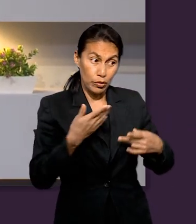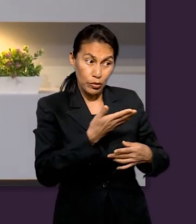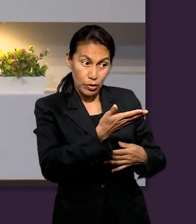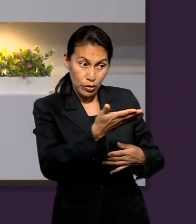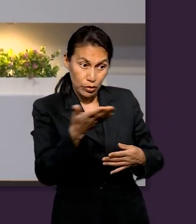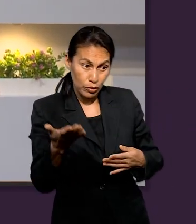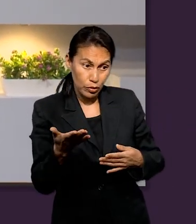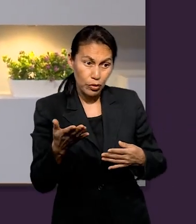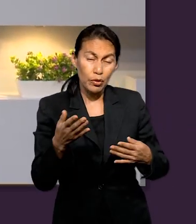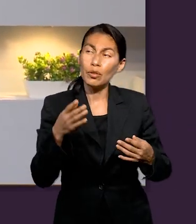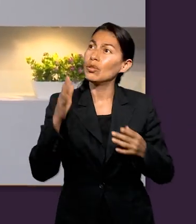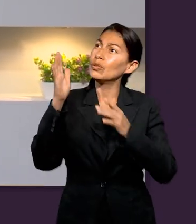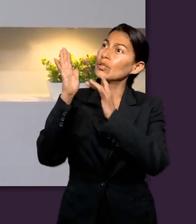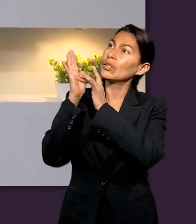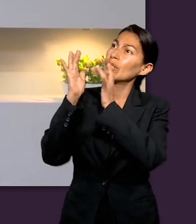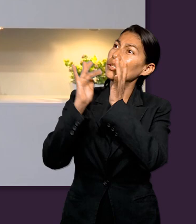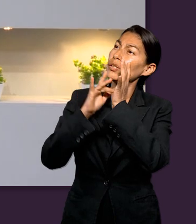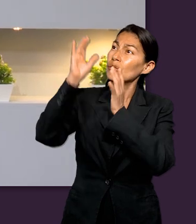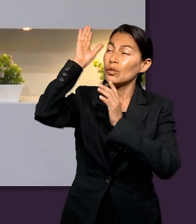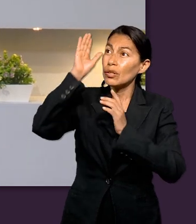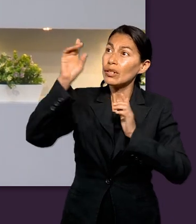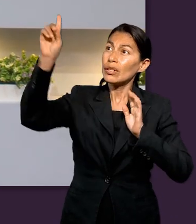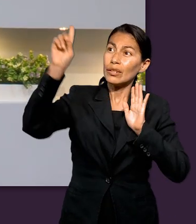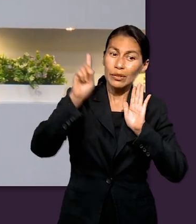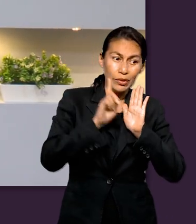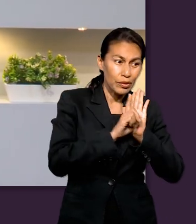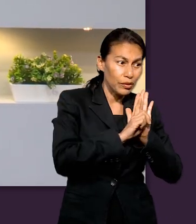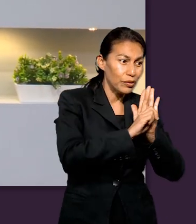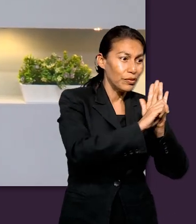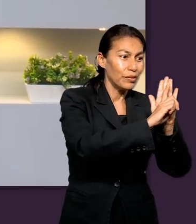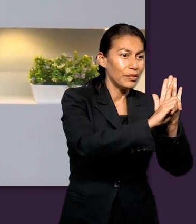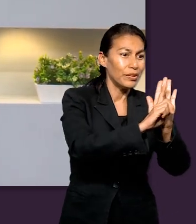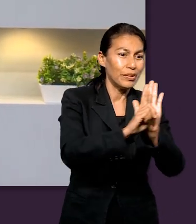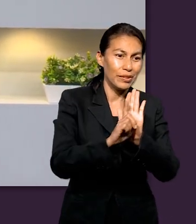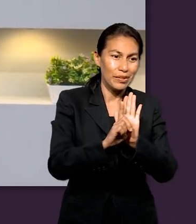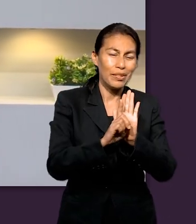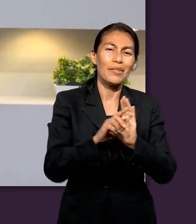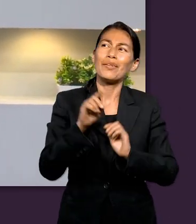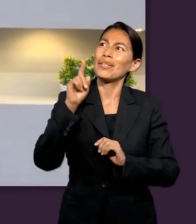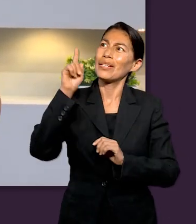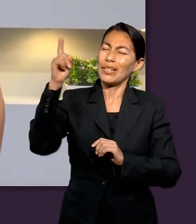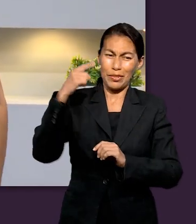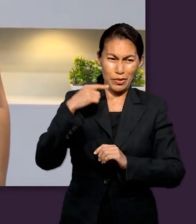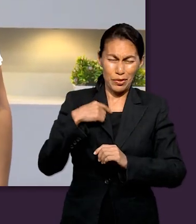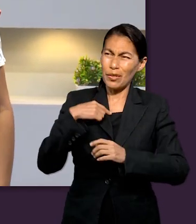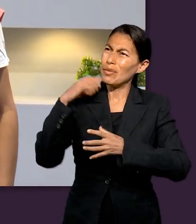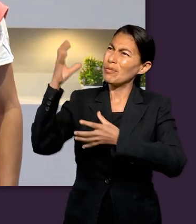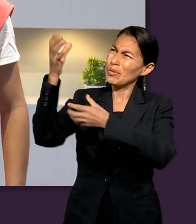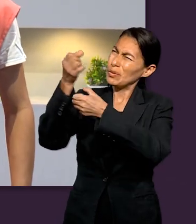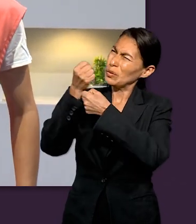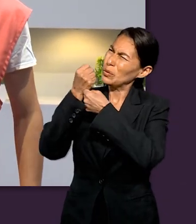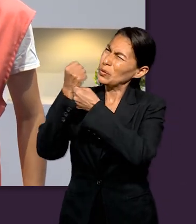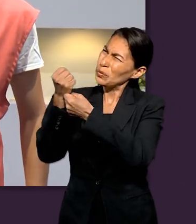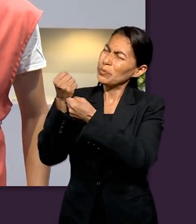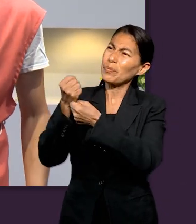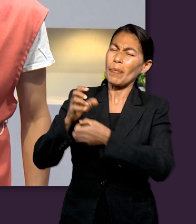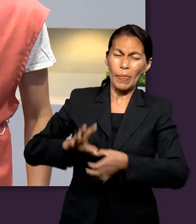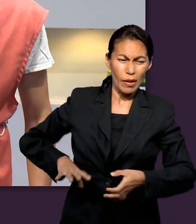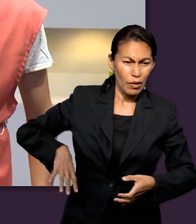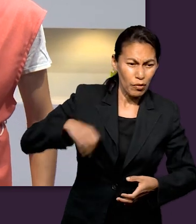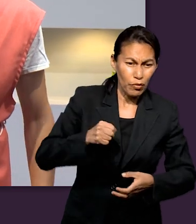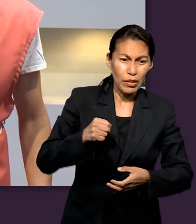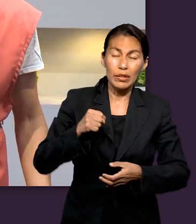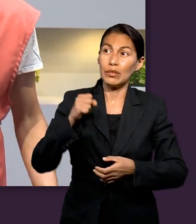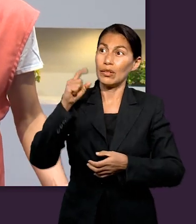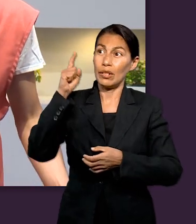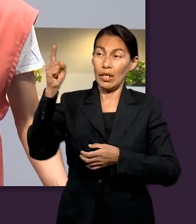a fin de que presentemos a todo hombre perfecto en Cristo Jesús. Por eso me afano luchando